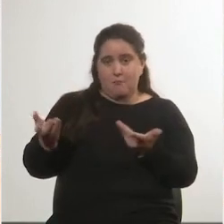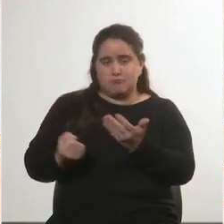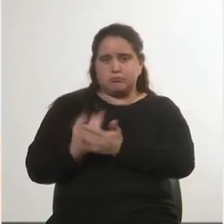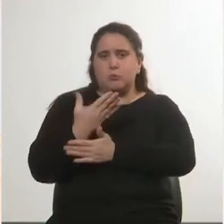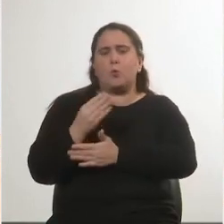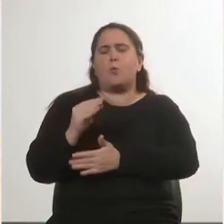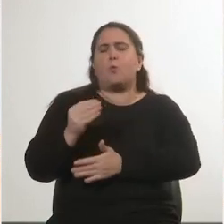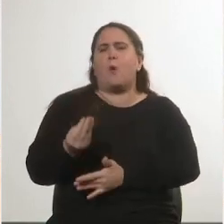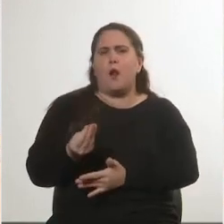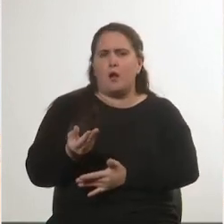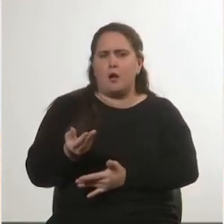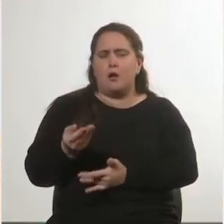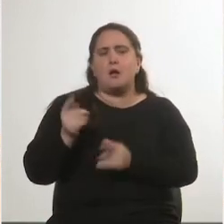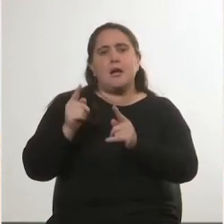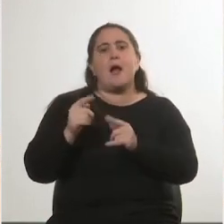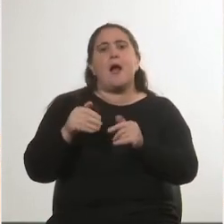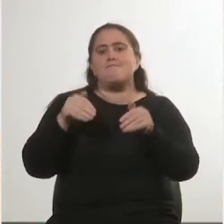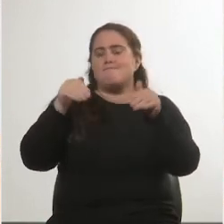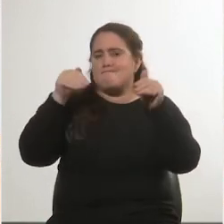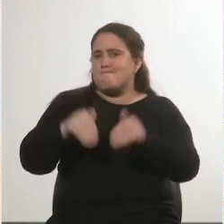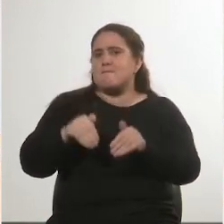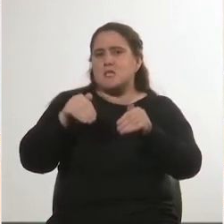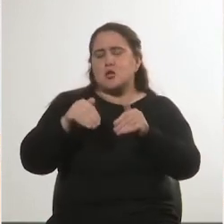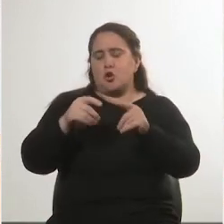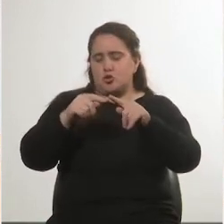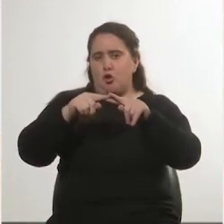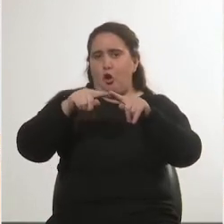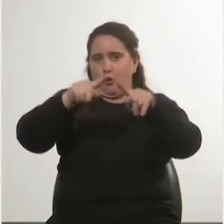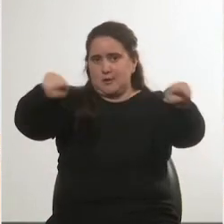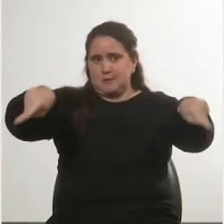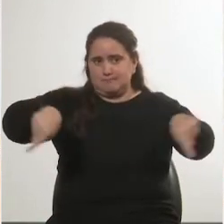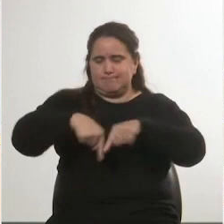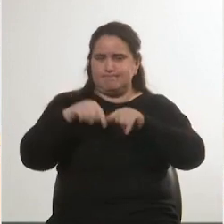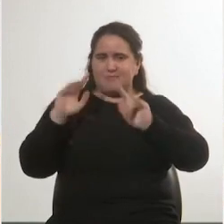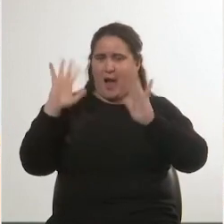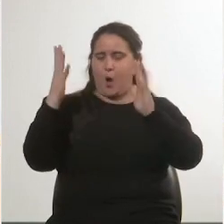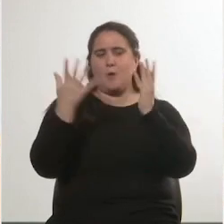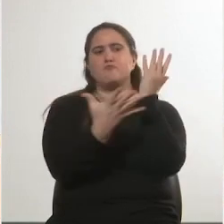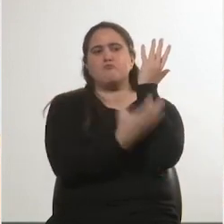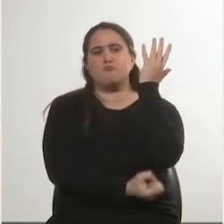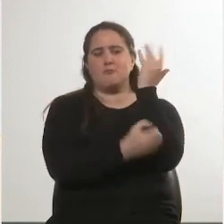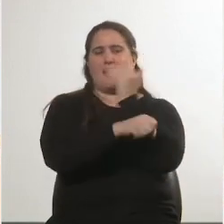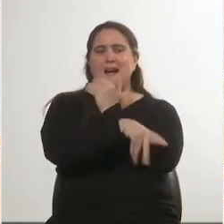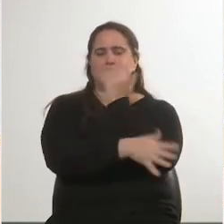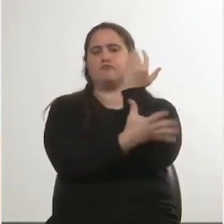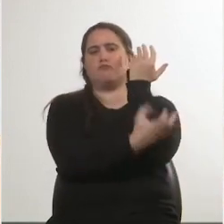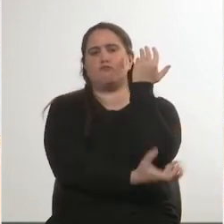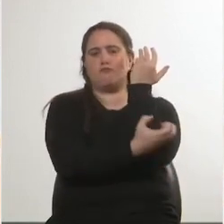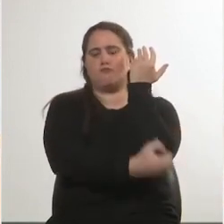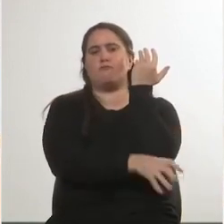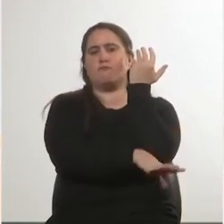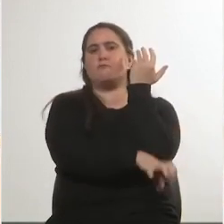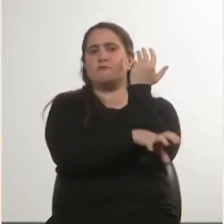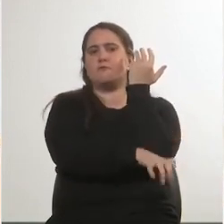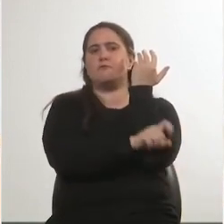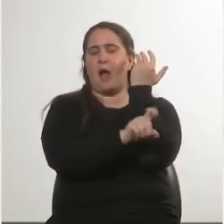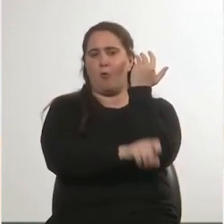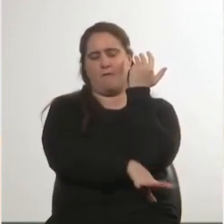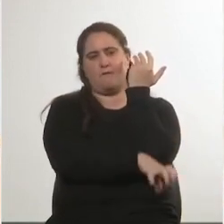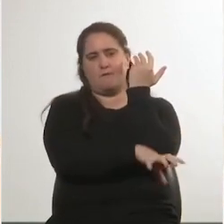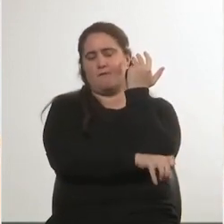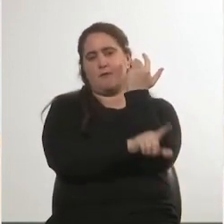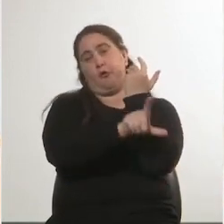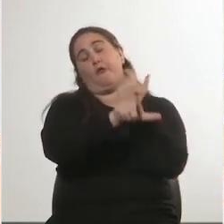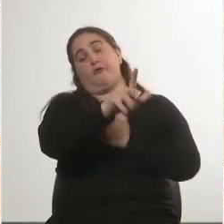que son ese más de 1 millón de hectáreas de árboles chupando agua, porque indudablemente es claro que lo